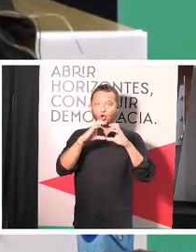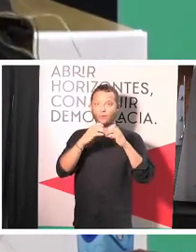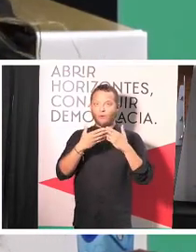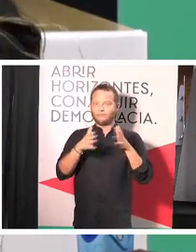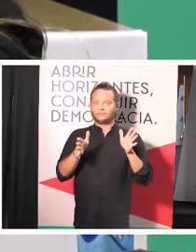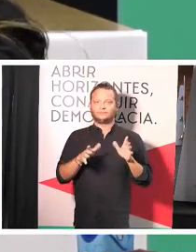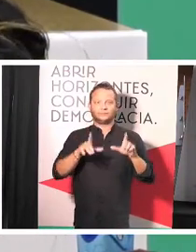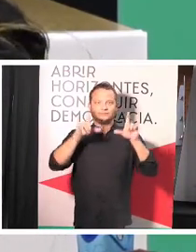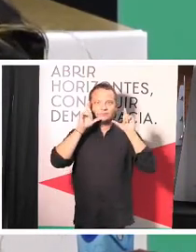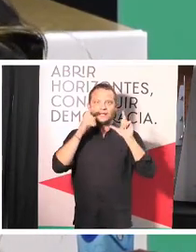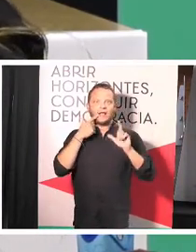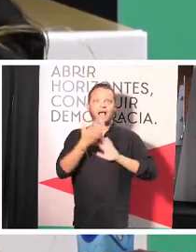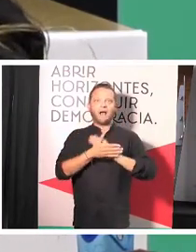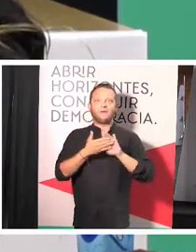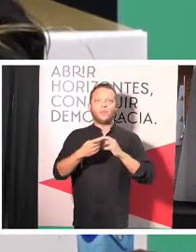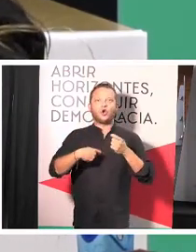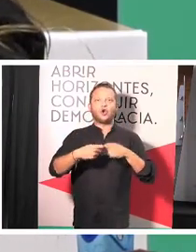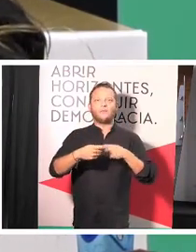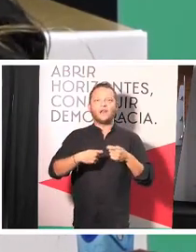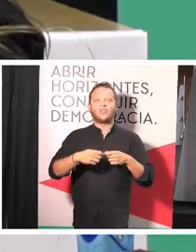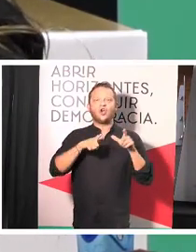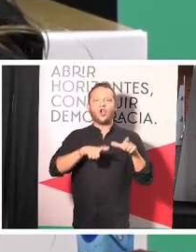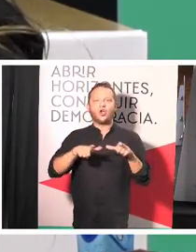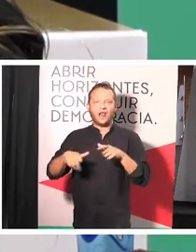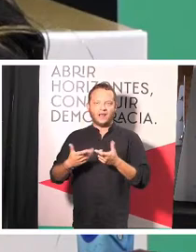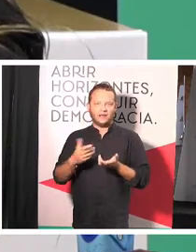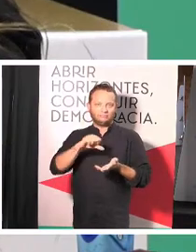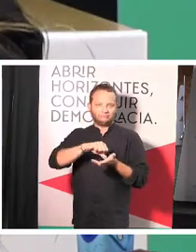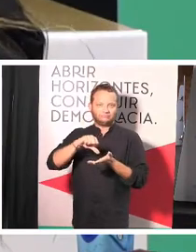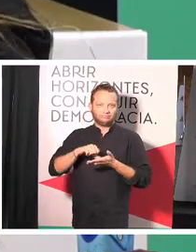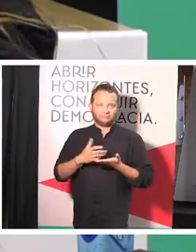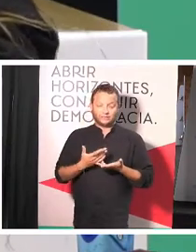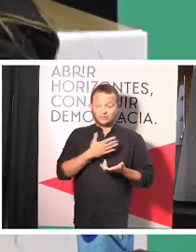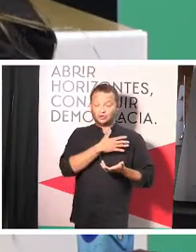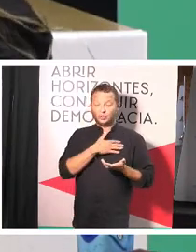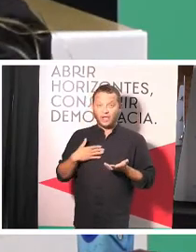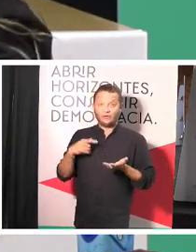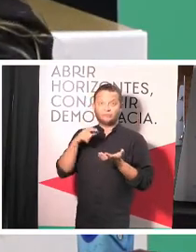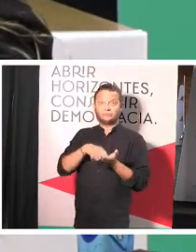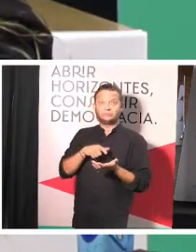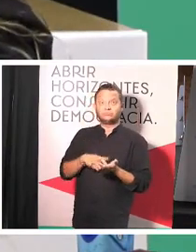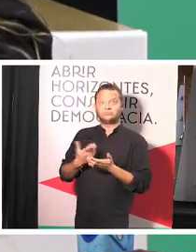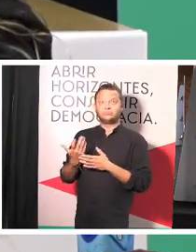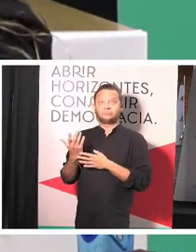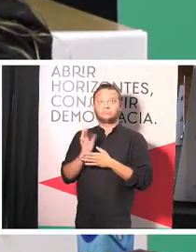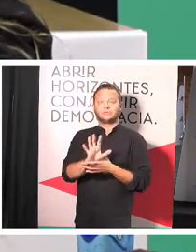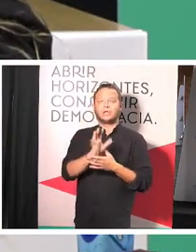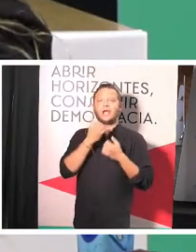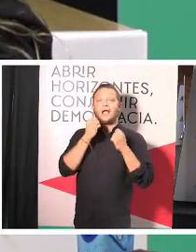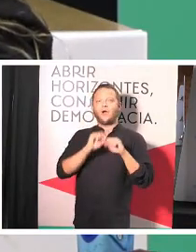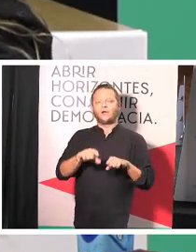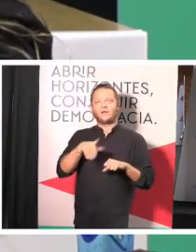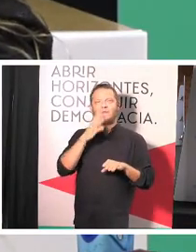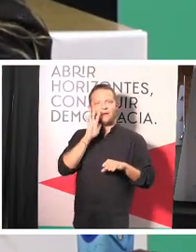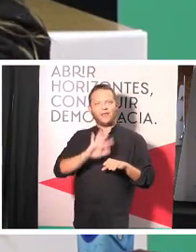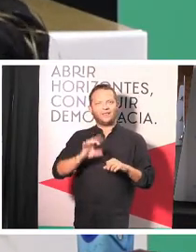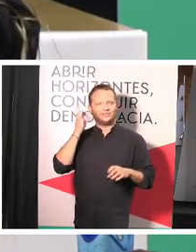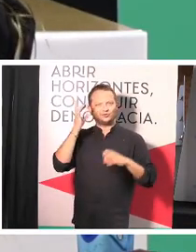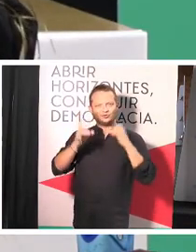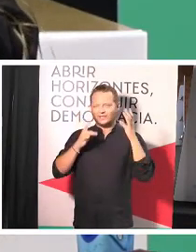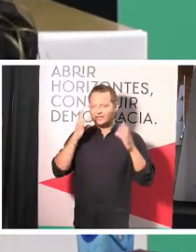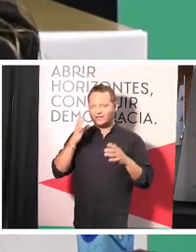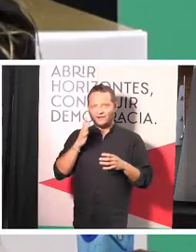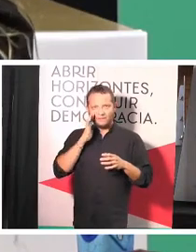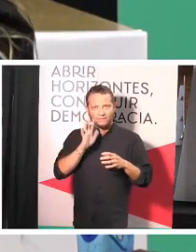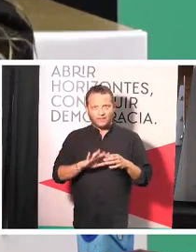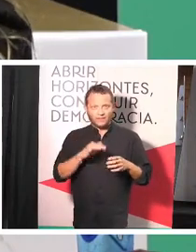hablando de comercio local. Entonces, quiero poner en relevancia eso, porque aunque esto puedan parecer tonterías